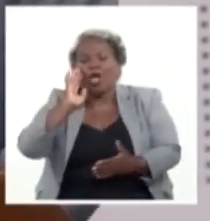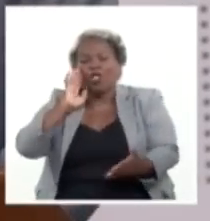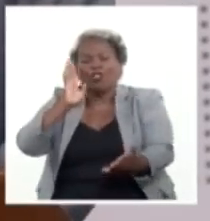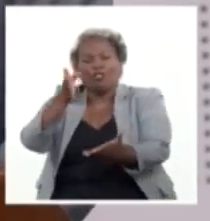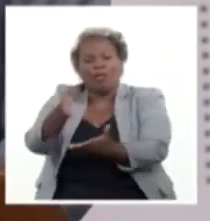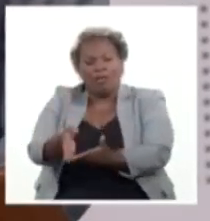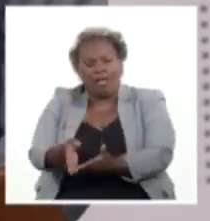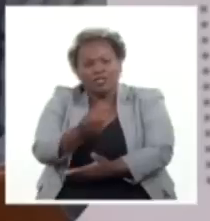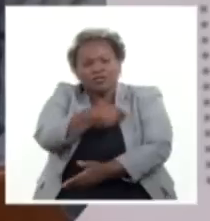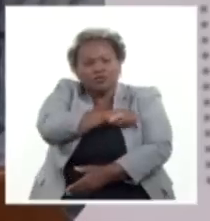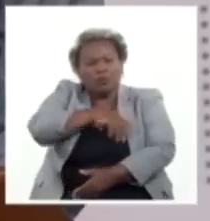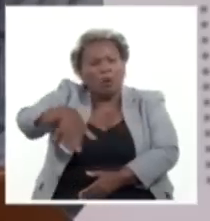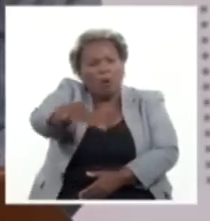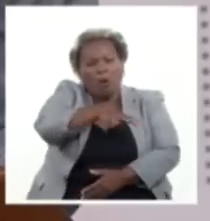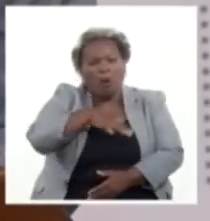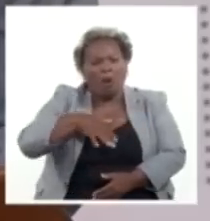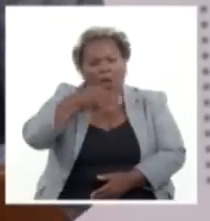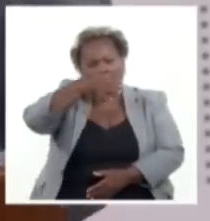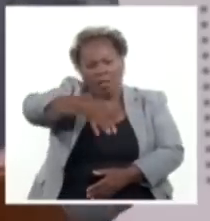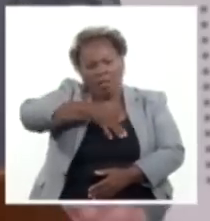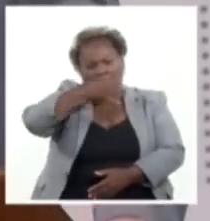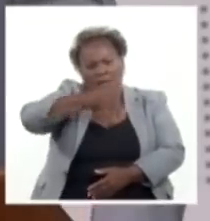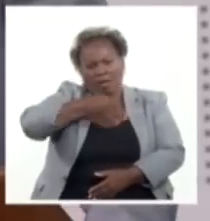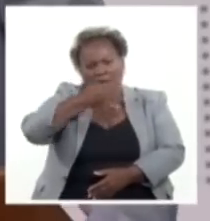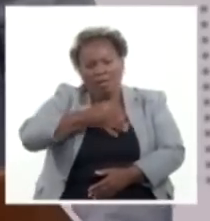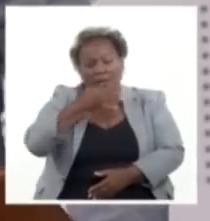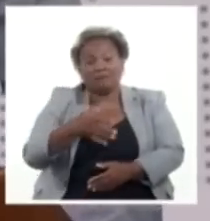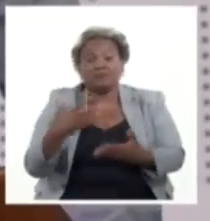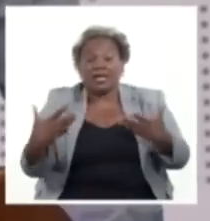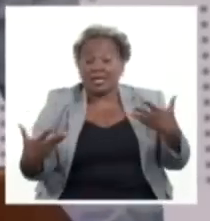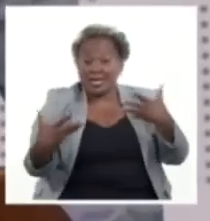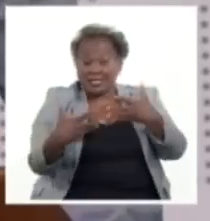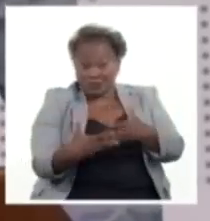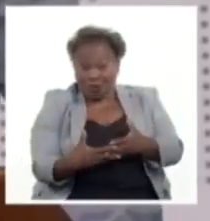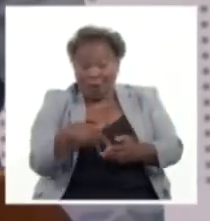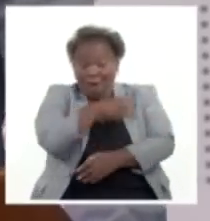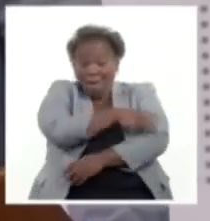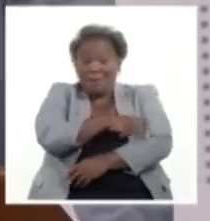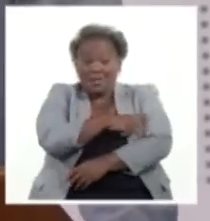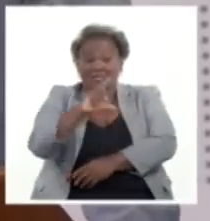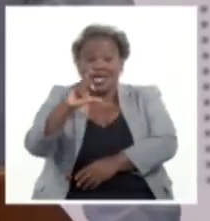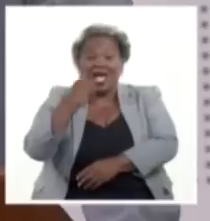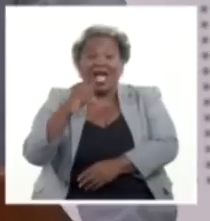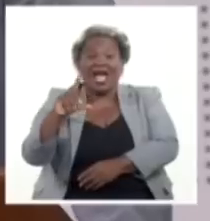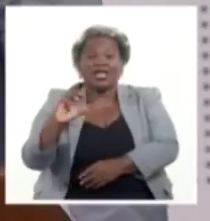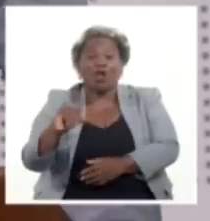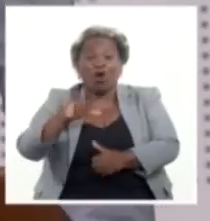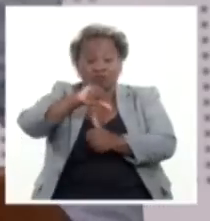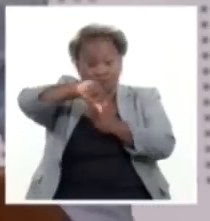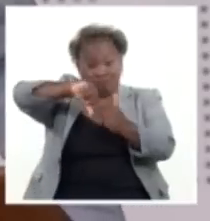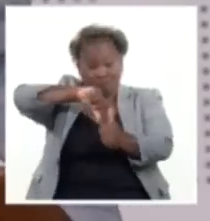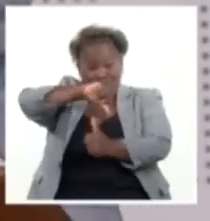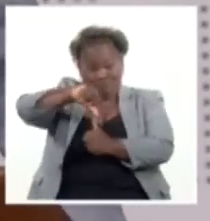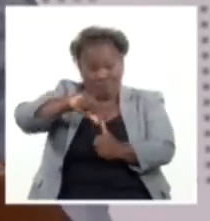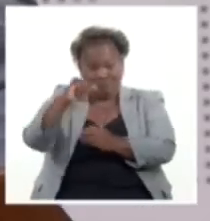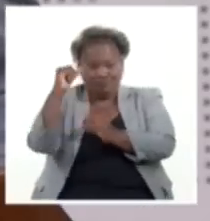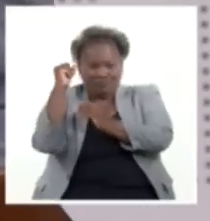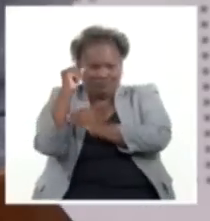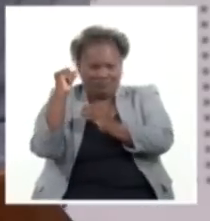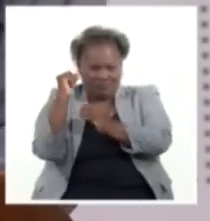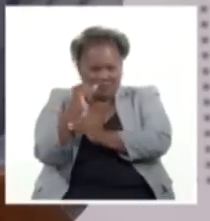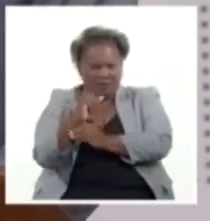y públicamente. Los vínculos con los países del CARICOM se consolidan. Acabamos de celebrar el